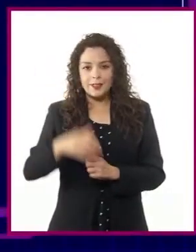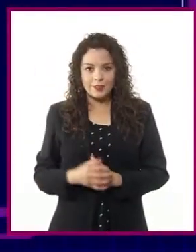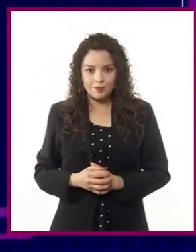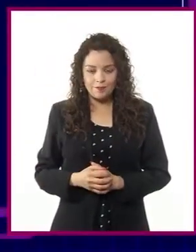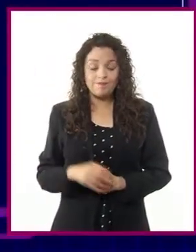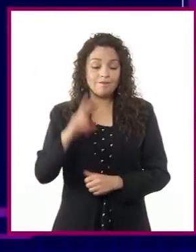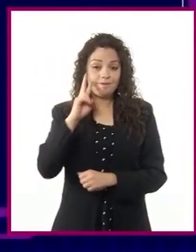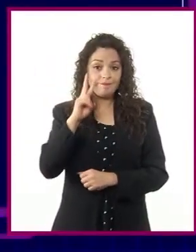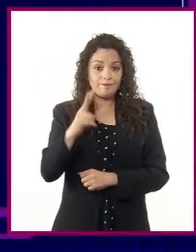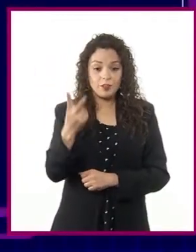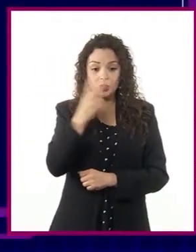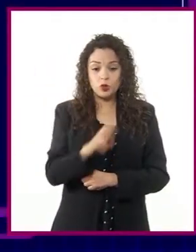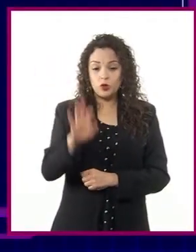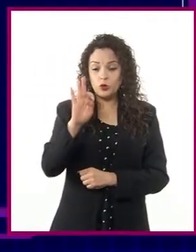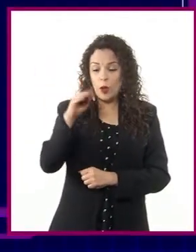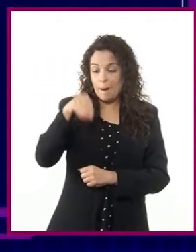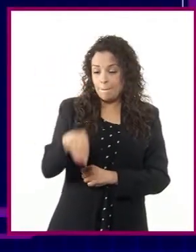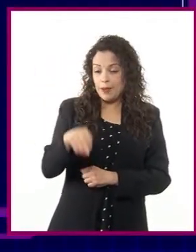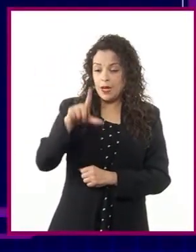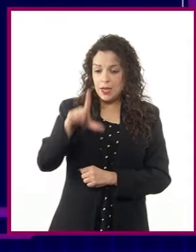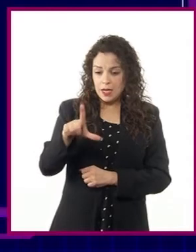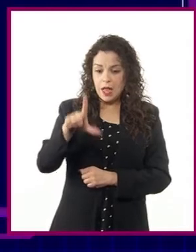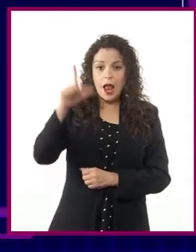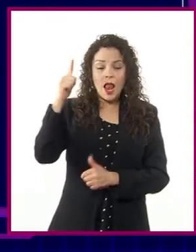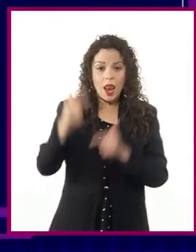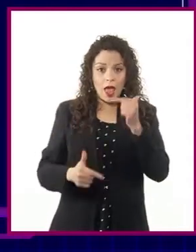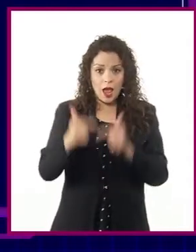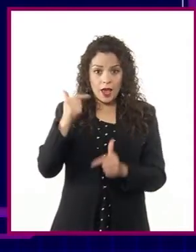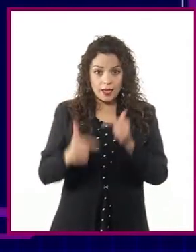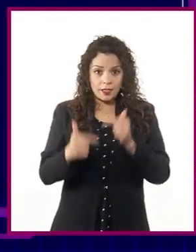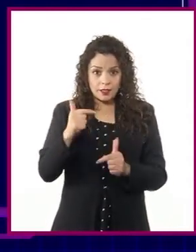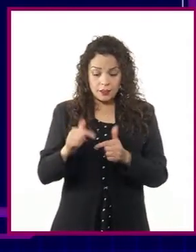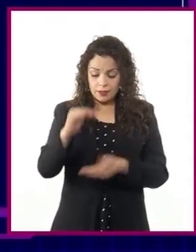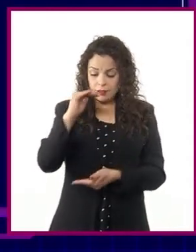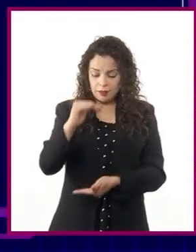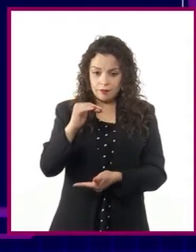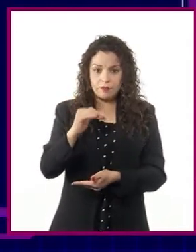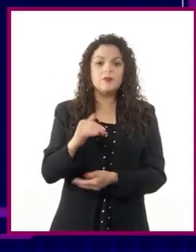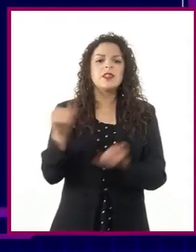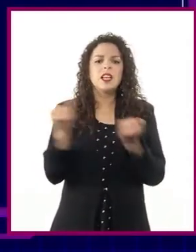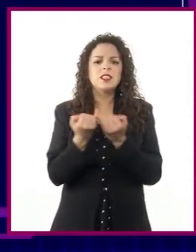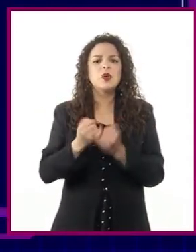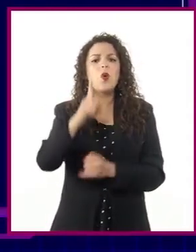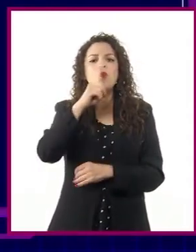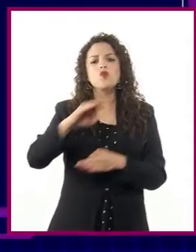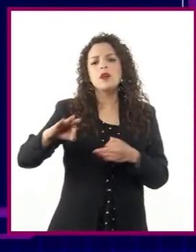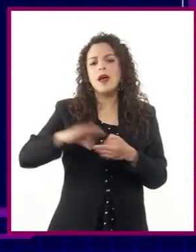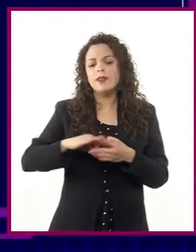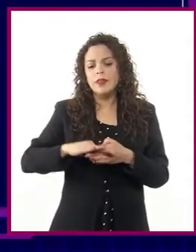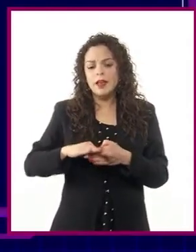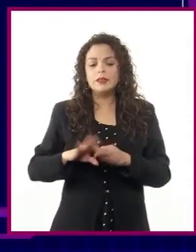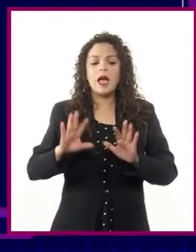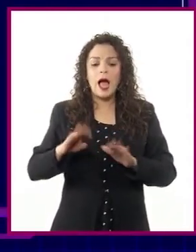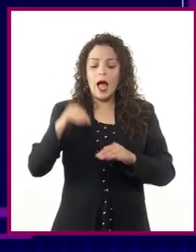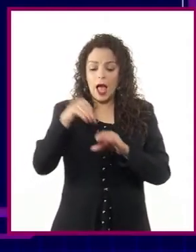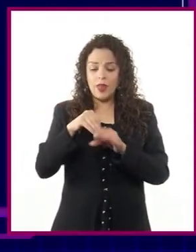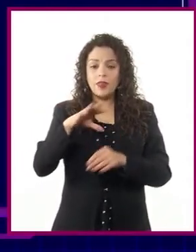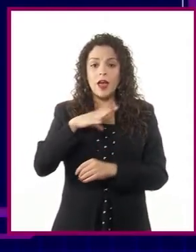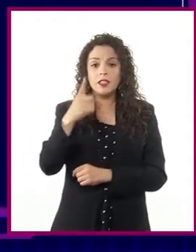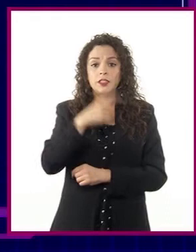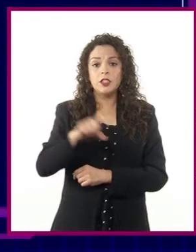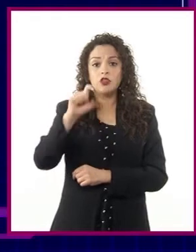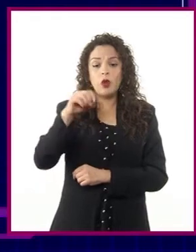porción de 240 mililitros de leche, que equivalen a una taza, hay 120 miligramos de